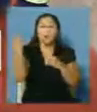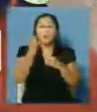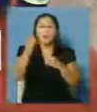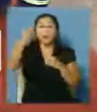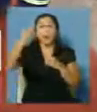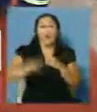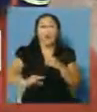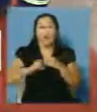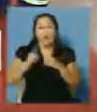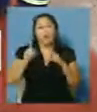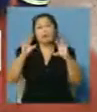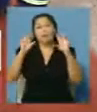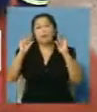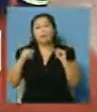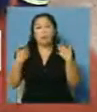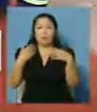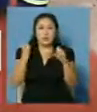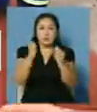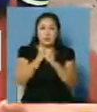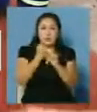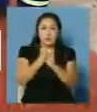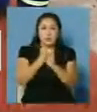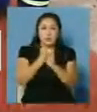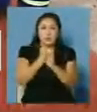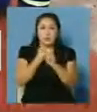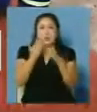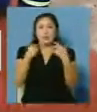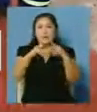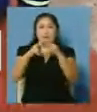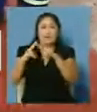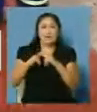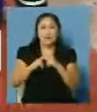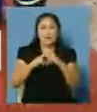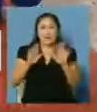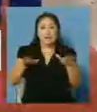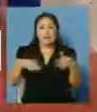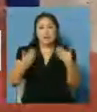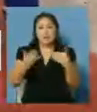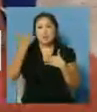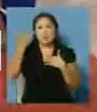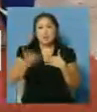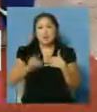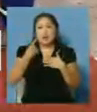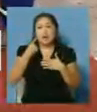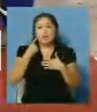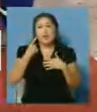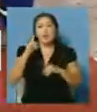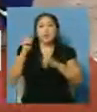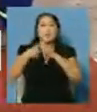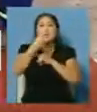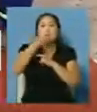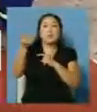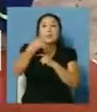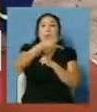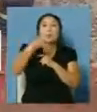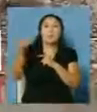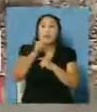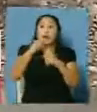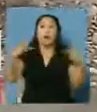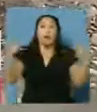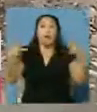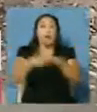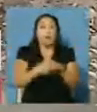importante y es difícil trabajar para las reparaciones, así que había que a veces cortar una semana o dos semanas el